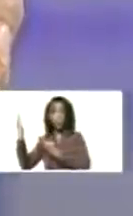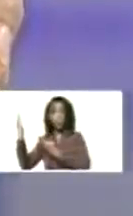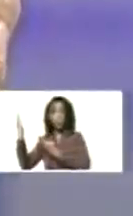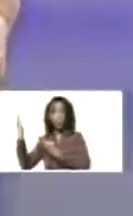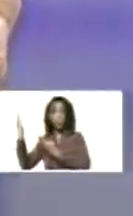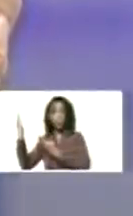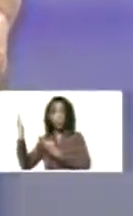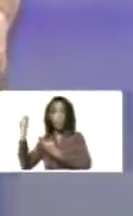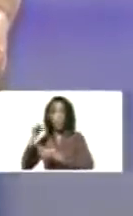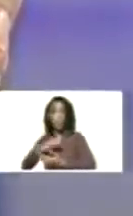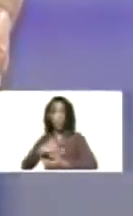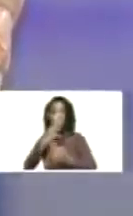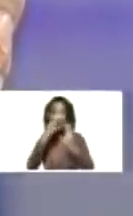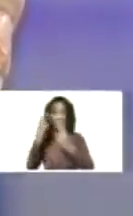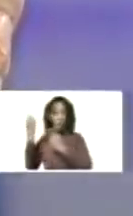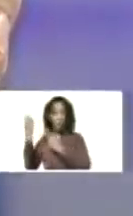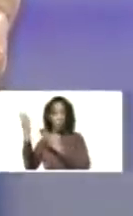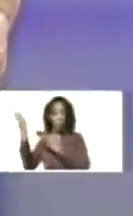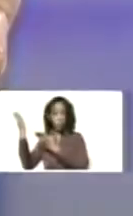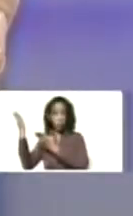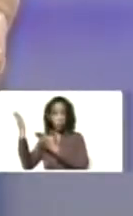Se puede ver, ¿verdad?